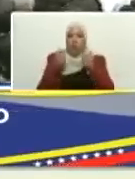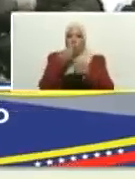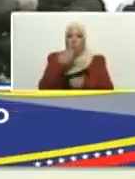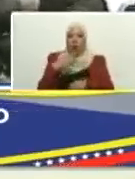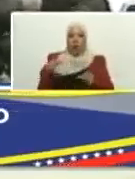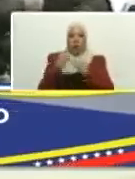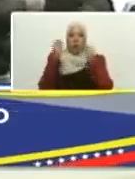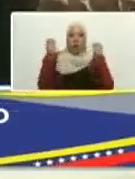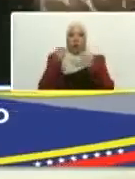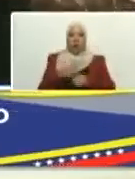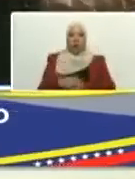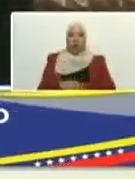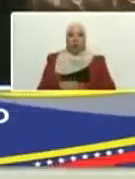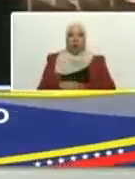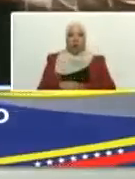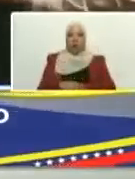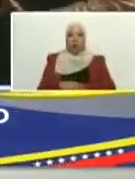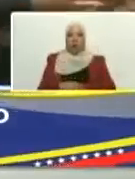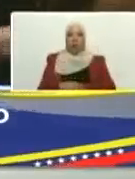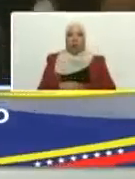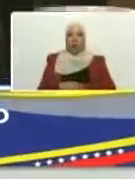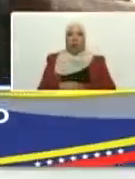de nuestra patria venezolana.